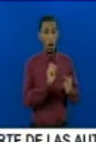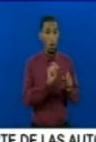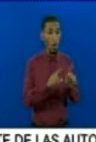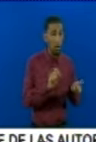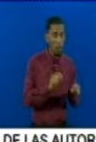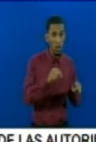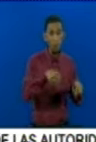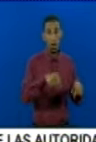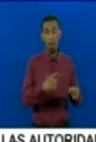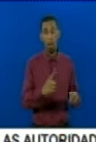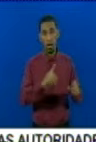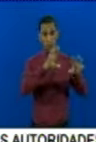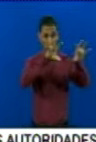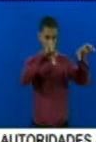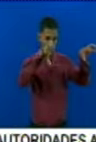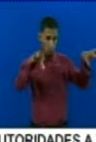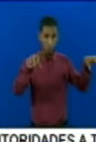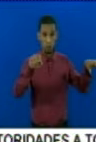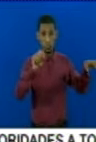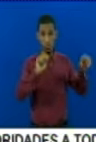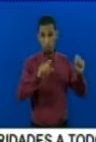ciudad de manera